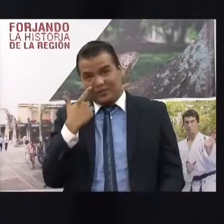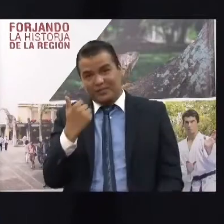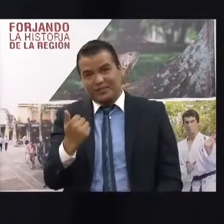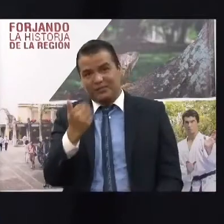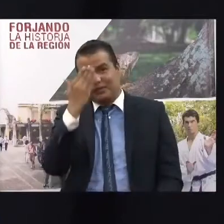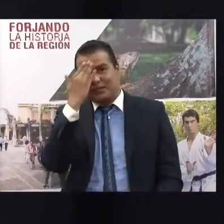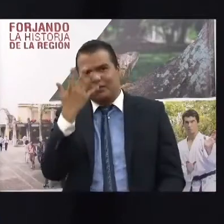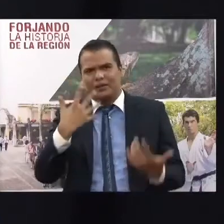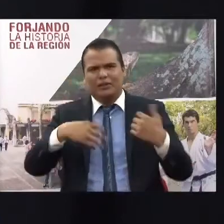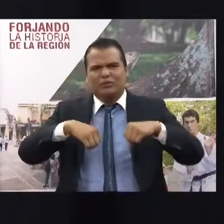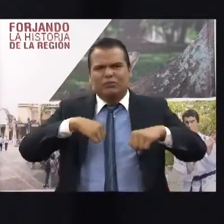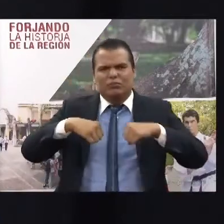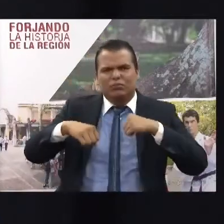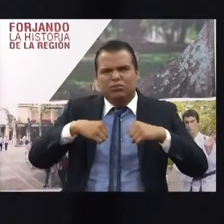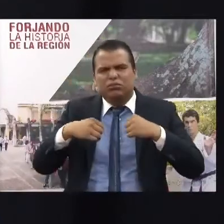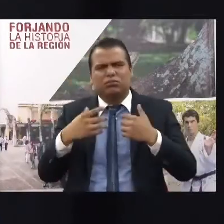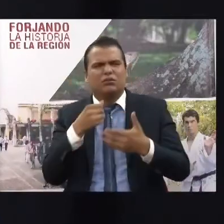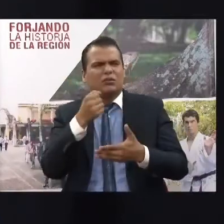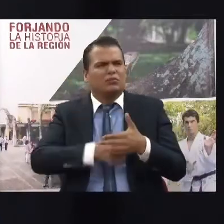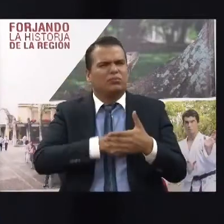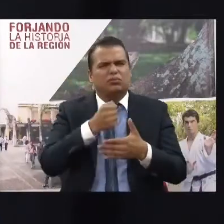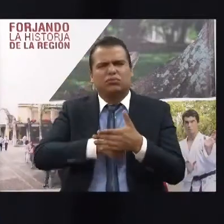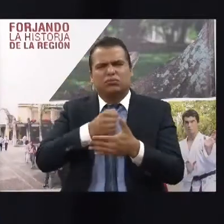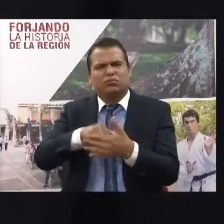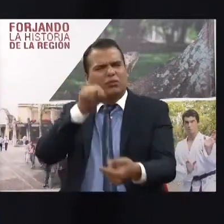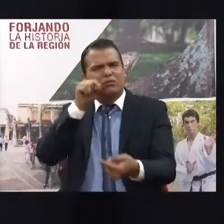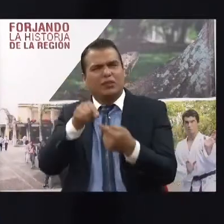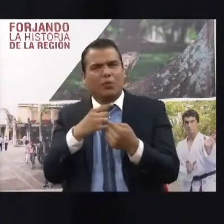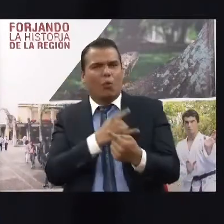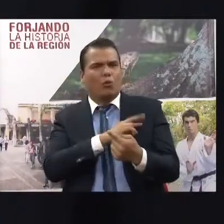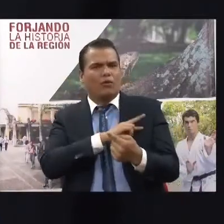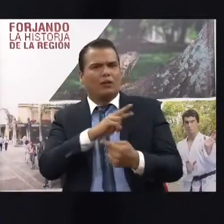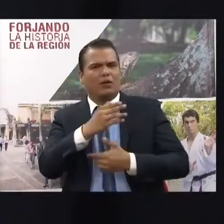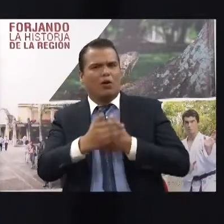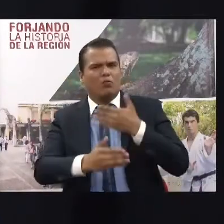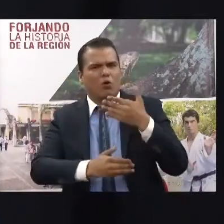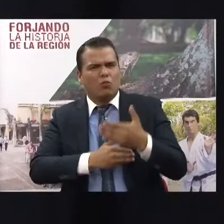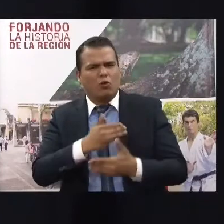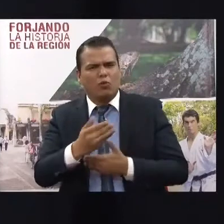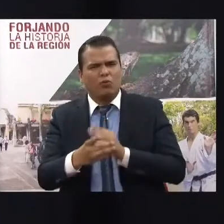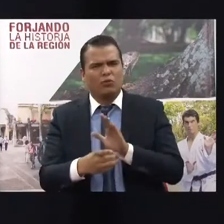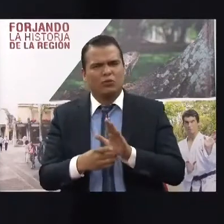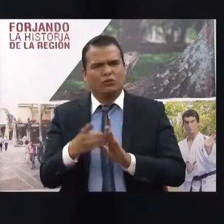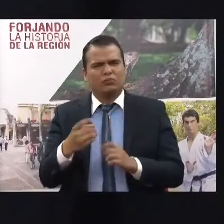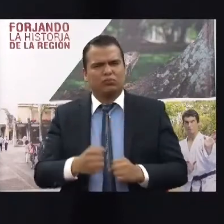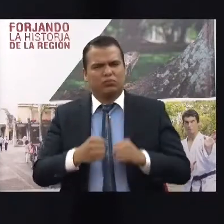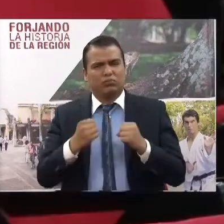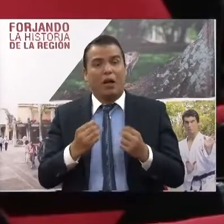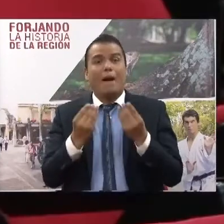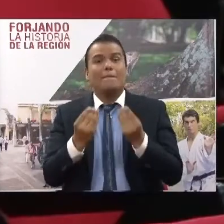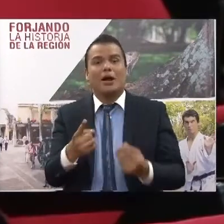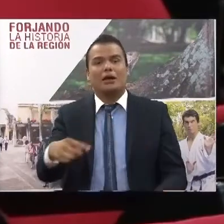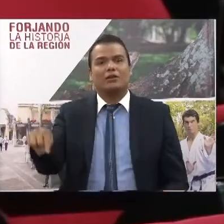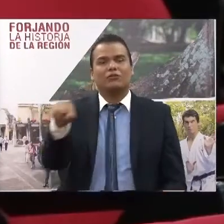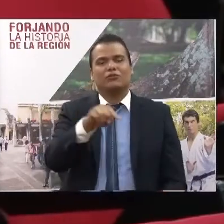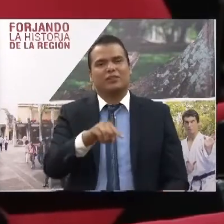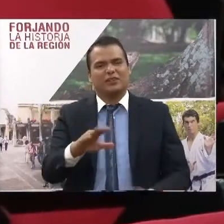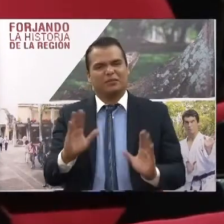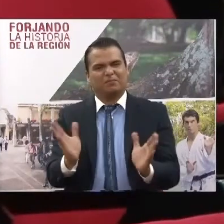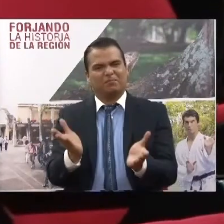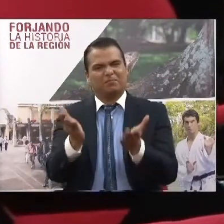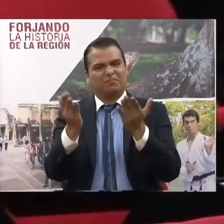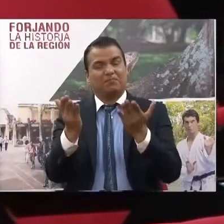el compromiso, el desarrollo y las oportunidades que deberán tener nuestros graduandos en